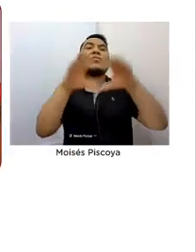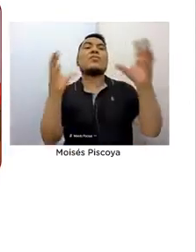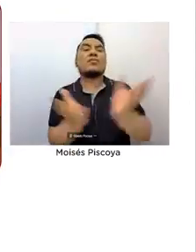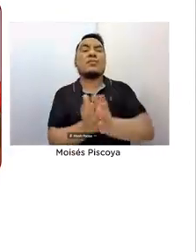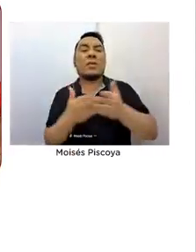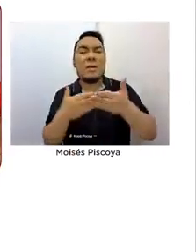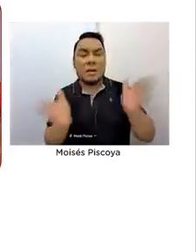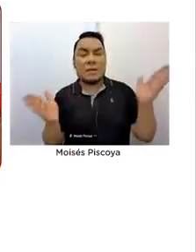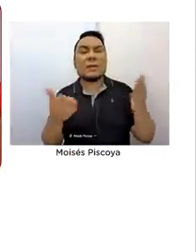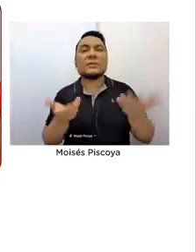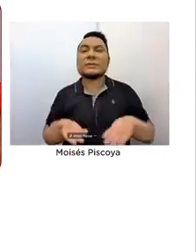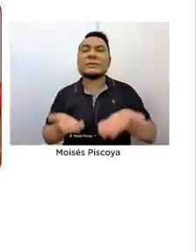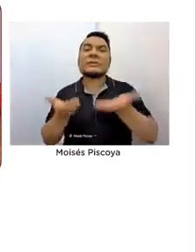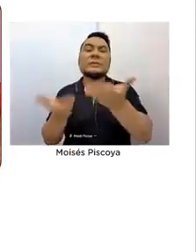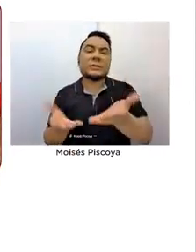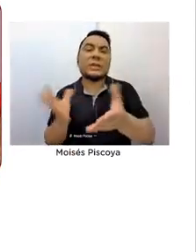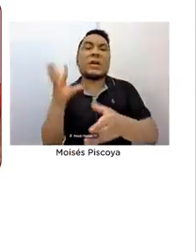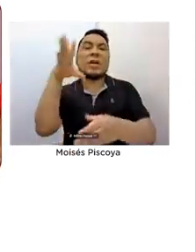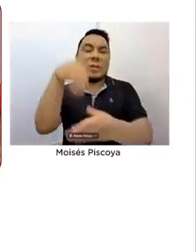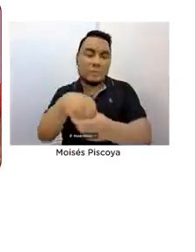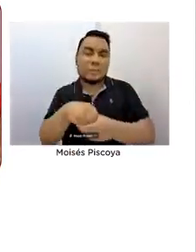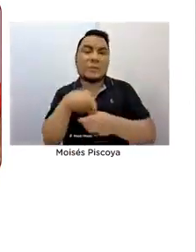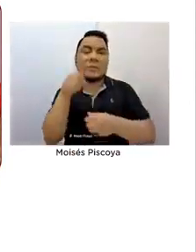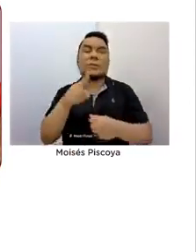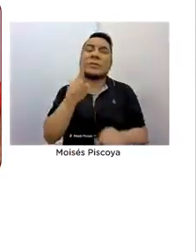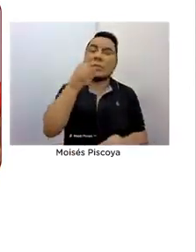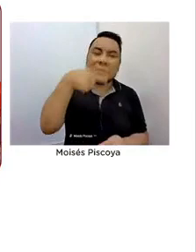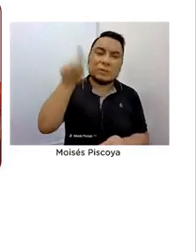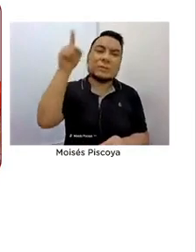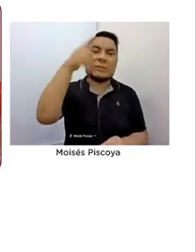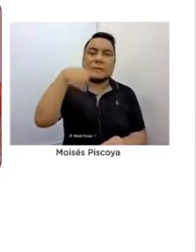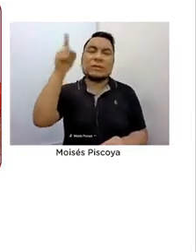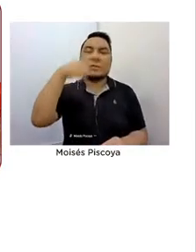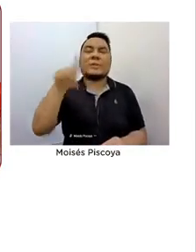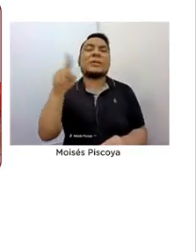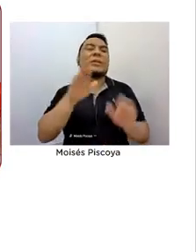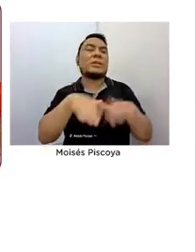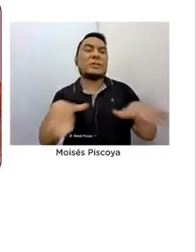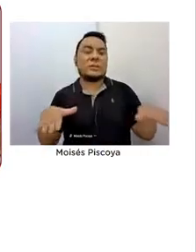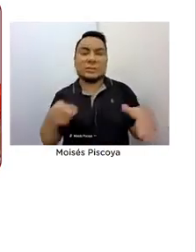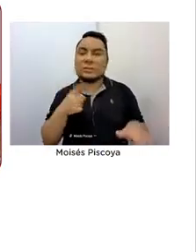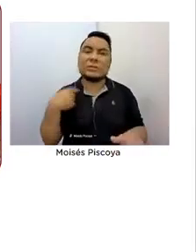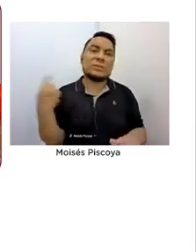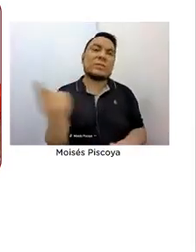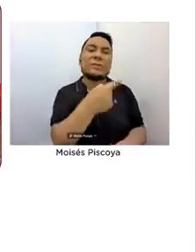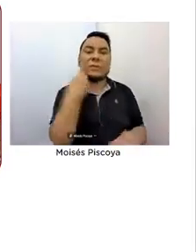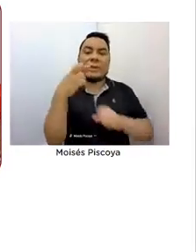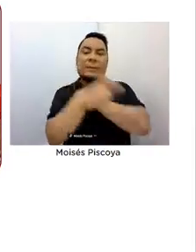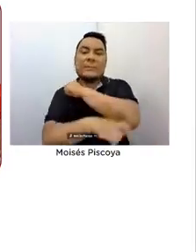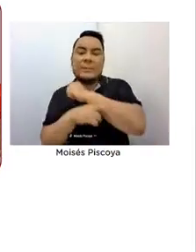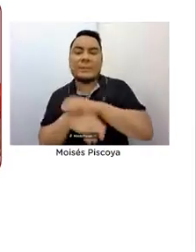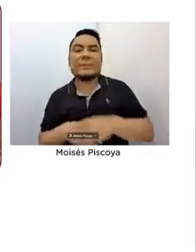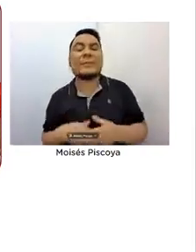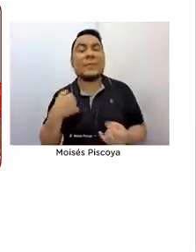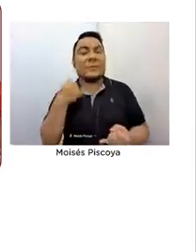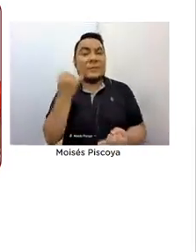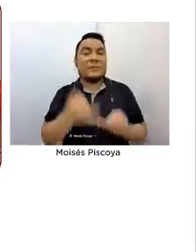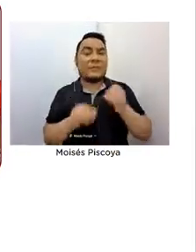a diseñar y a incorporar en millones y millones de niños en todo el país. Termino diciendo